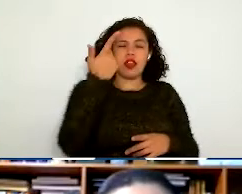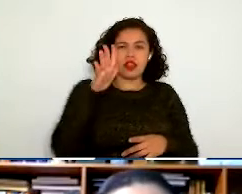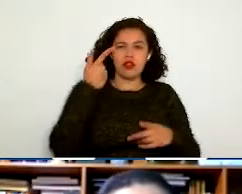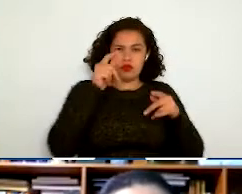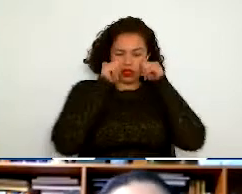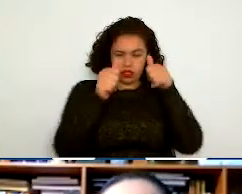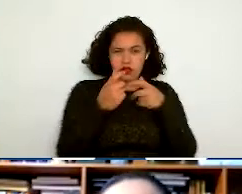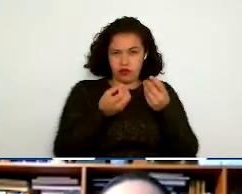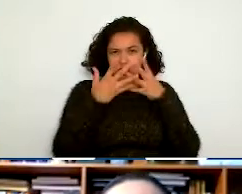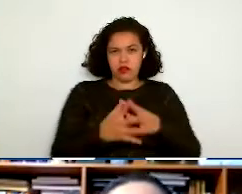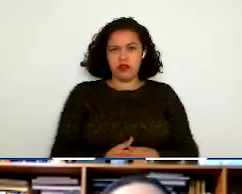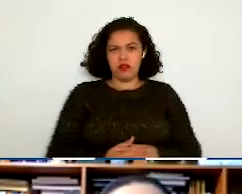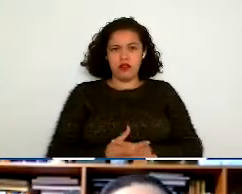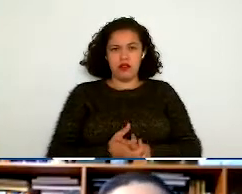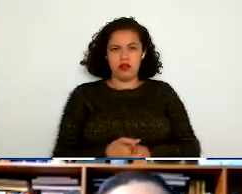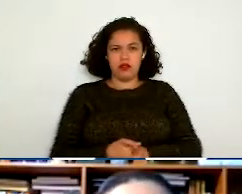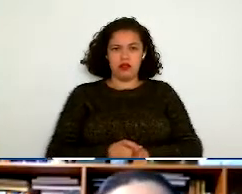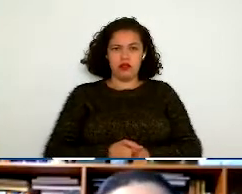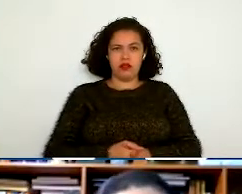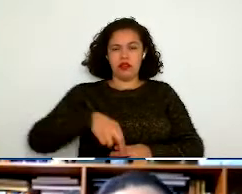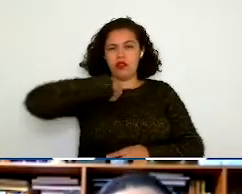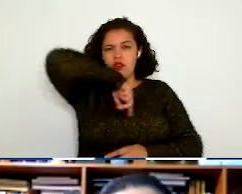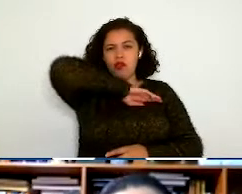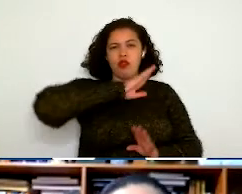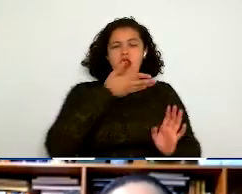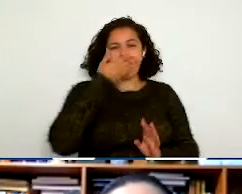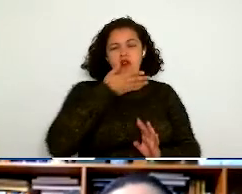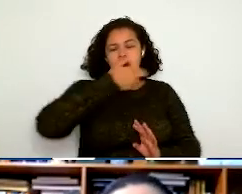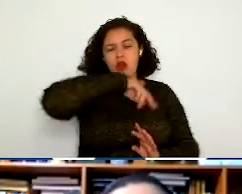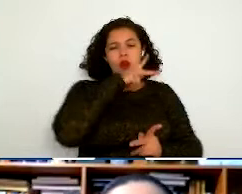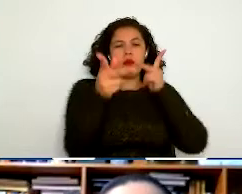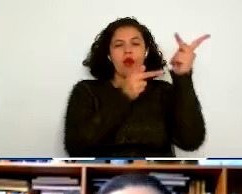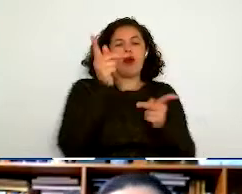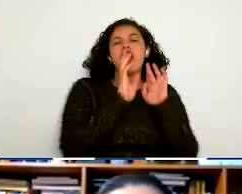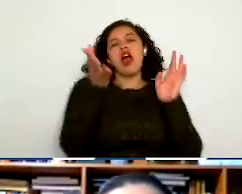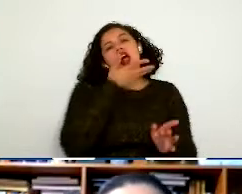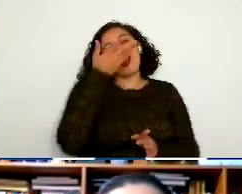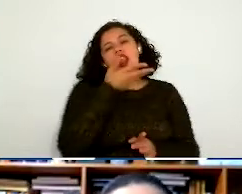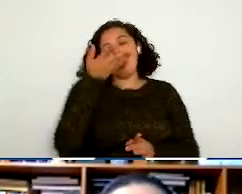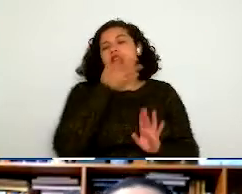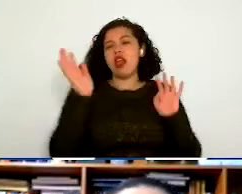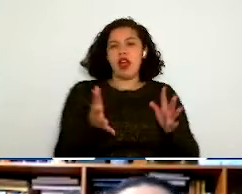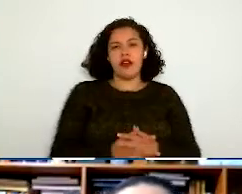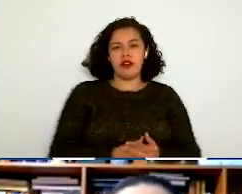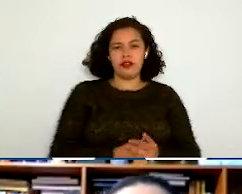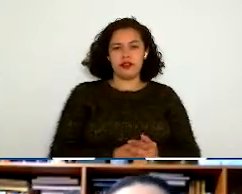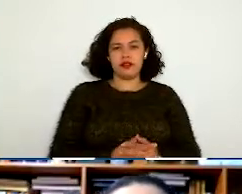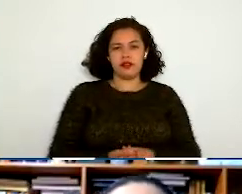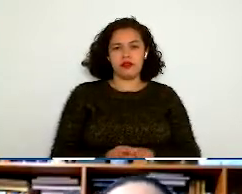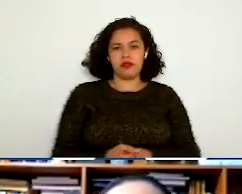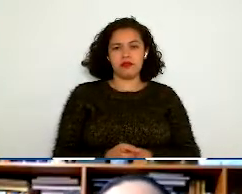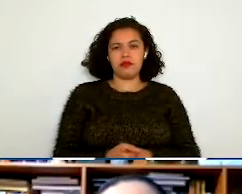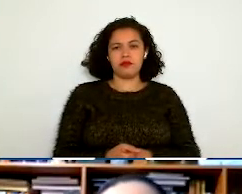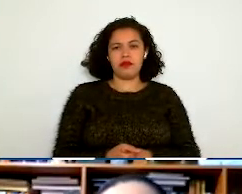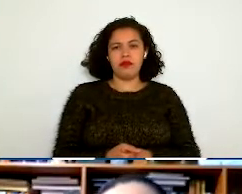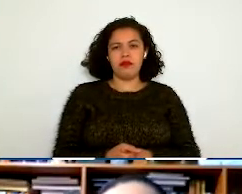ejemplo? Estamos muy habituados como ese tipo de cuestionarios o ese tipo de encuestas, ¿no? Y hasta ahí nos quedamos, pero